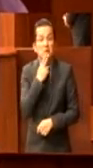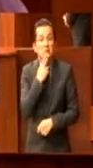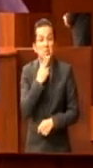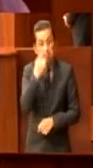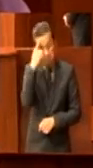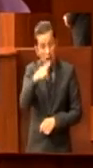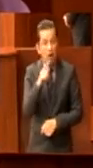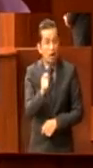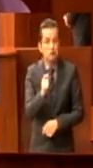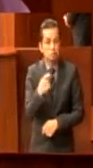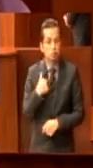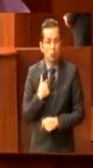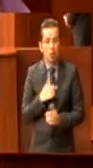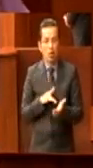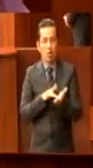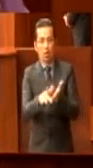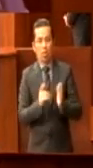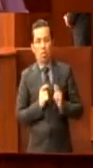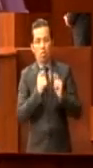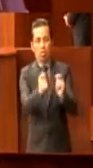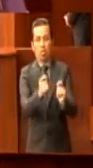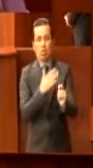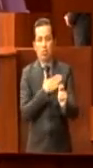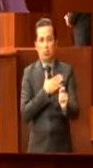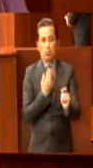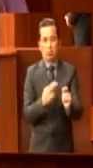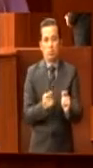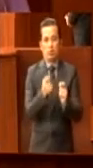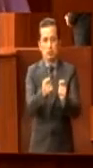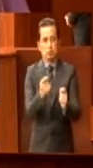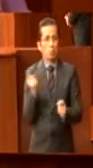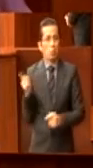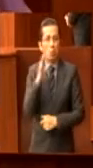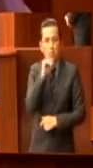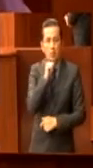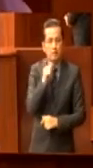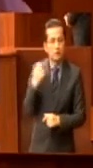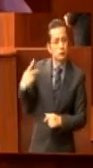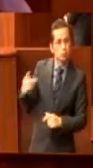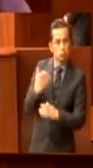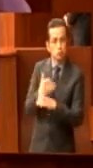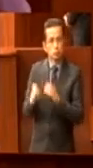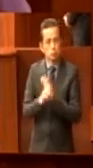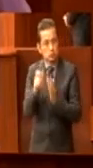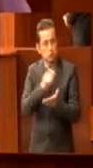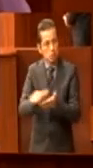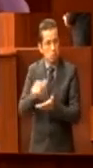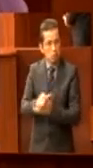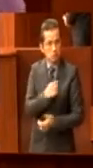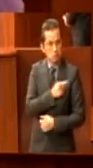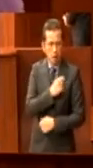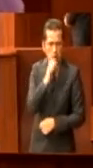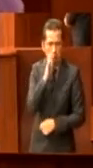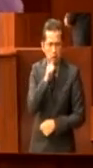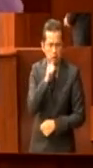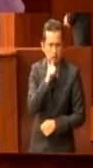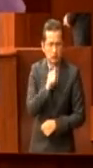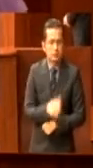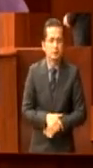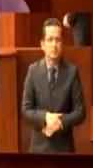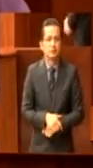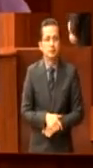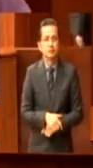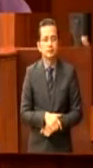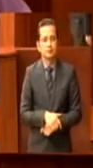prestanombres de los varones y no pueden hacerse de bienes por sí mismas sobre esta cuestión